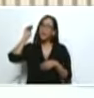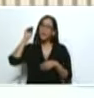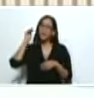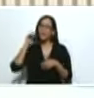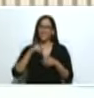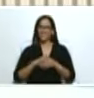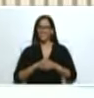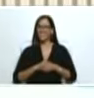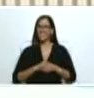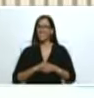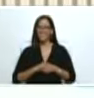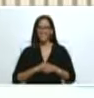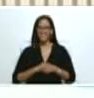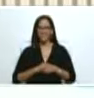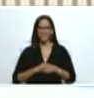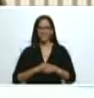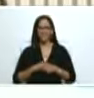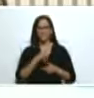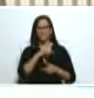garantizado. Nosotros,